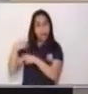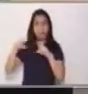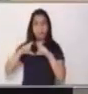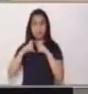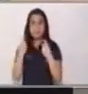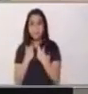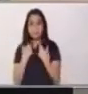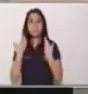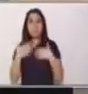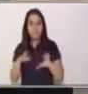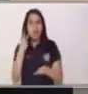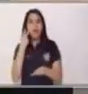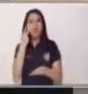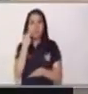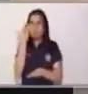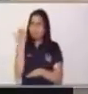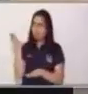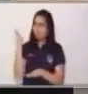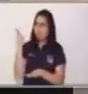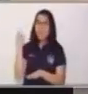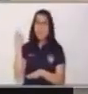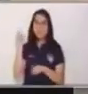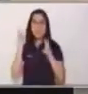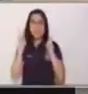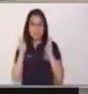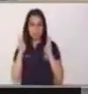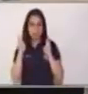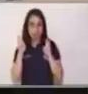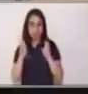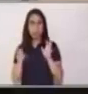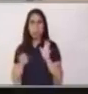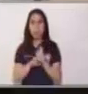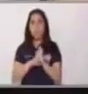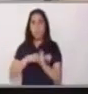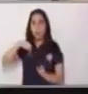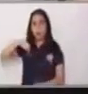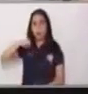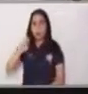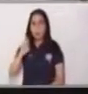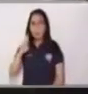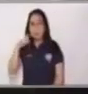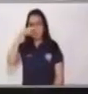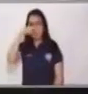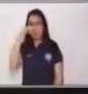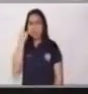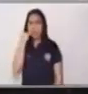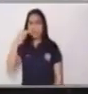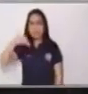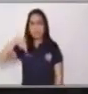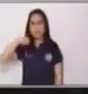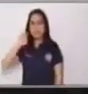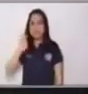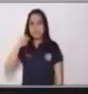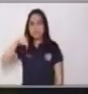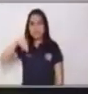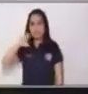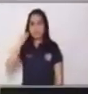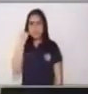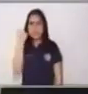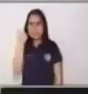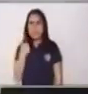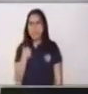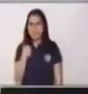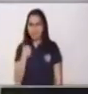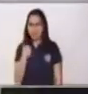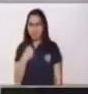vimos este contenido, que la pertinencia en el código, ¿sí? ¿Te recuerdas?